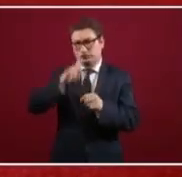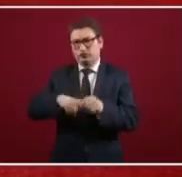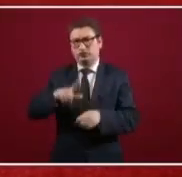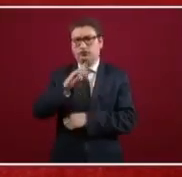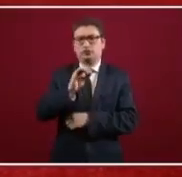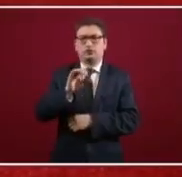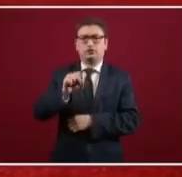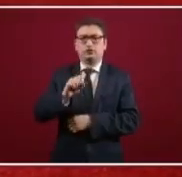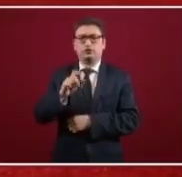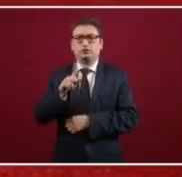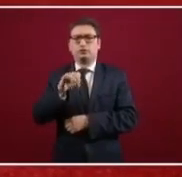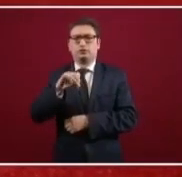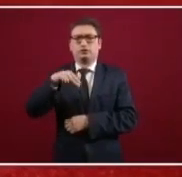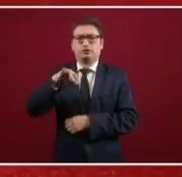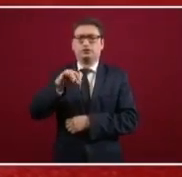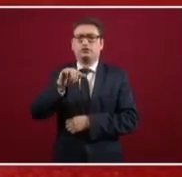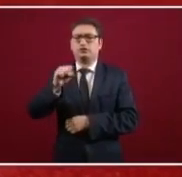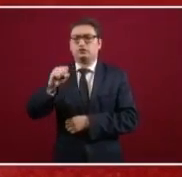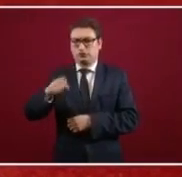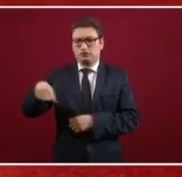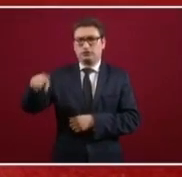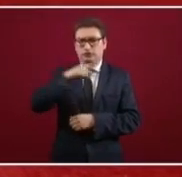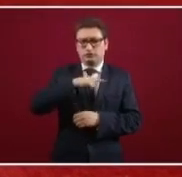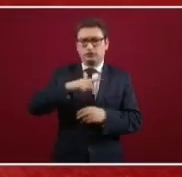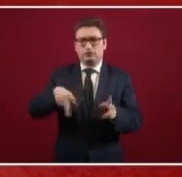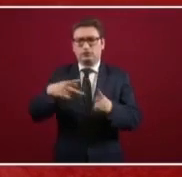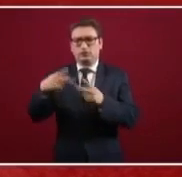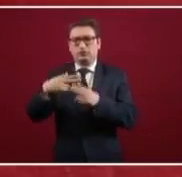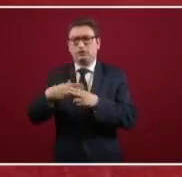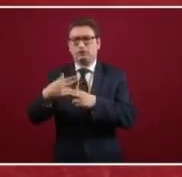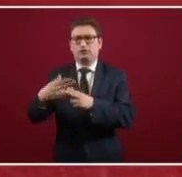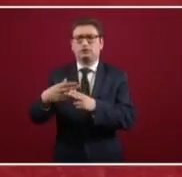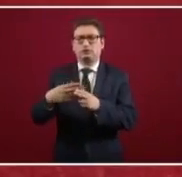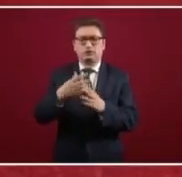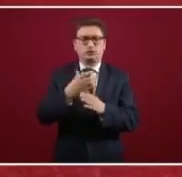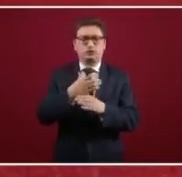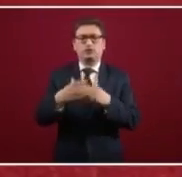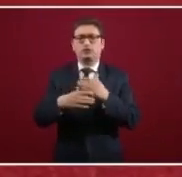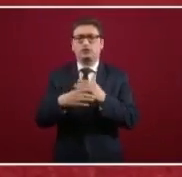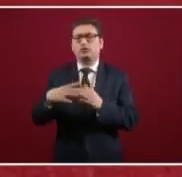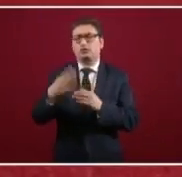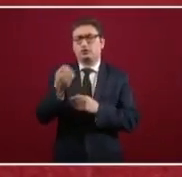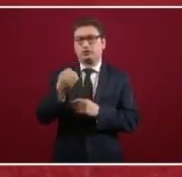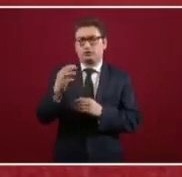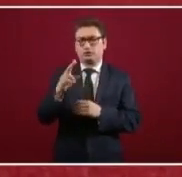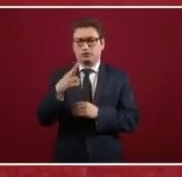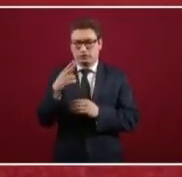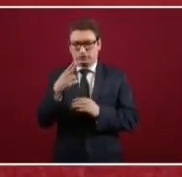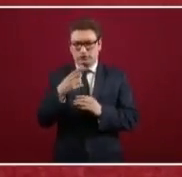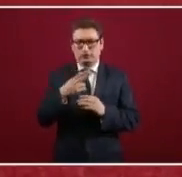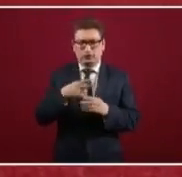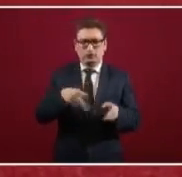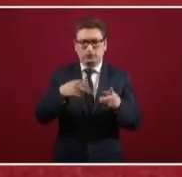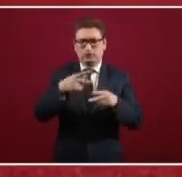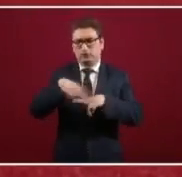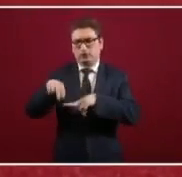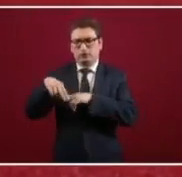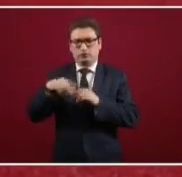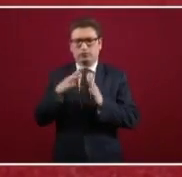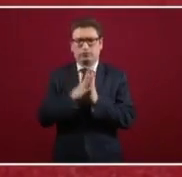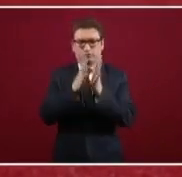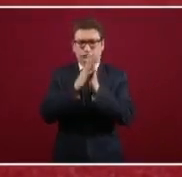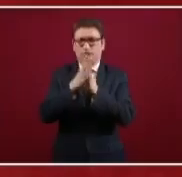a la venta de base será hasta el sábado 9 de noviembre y quien no puede hacerlo de forma presencial lo puede ser